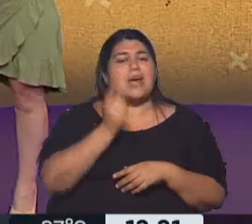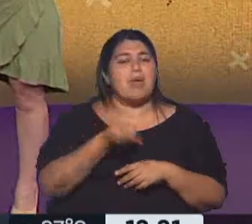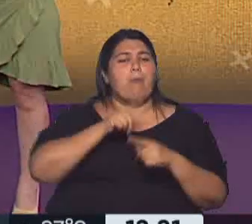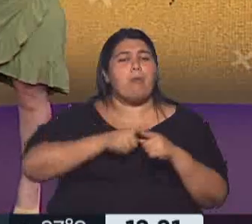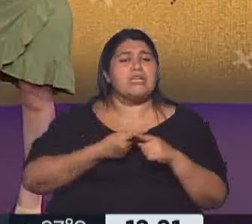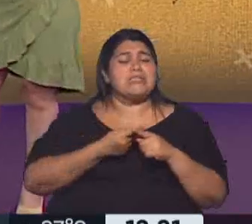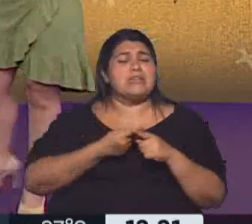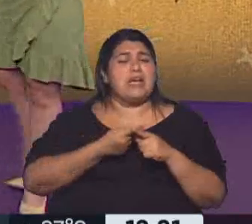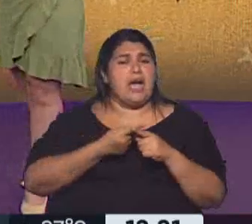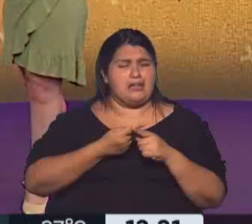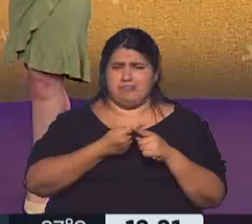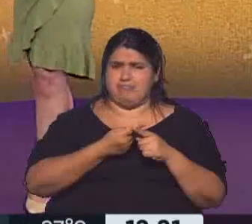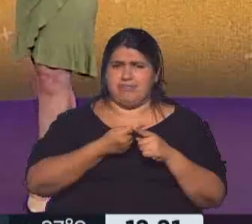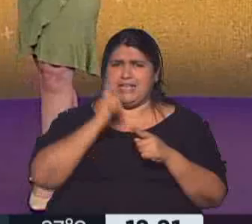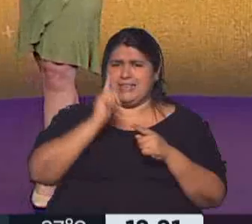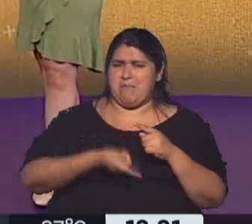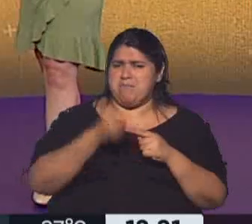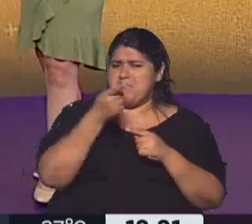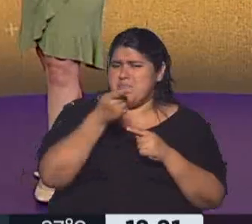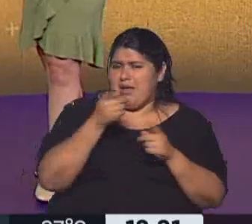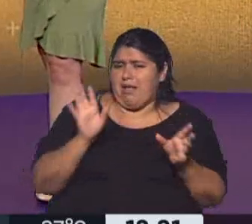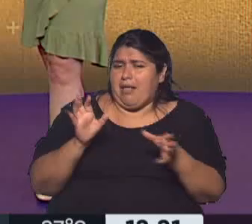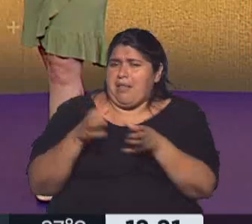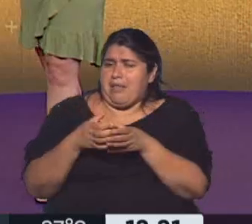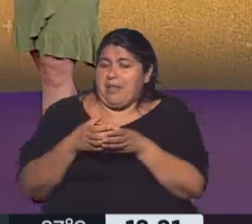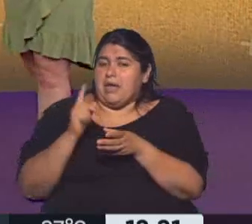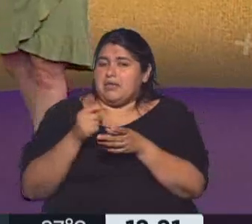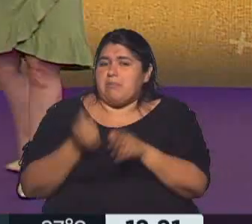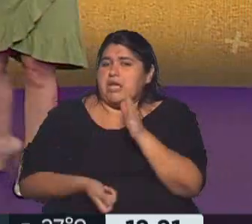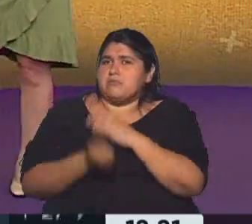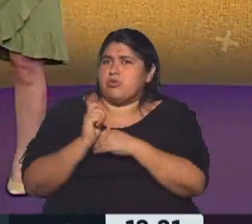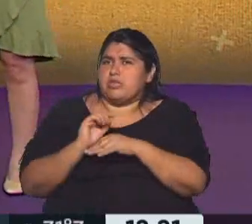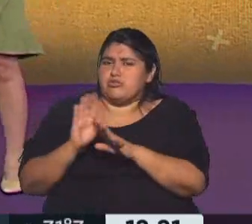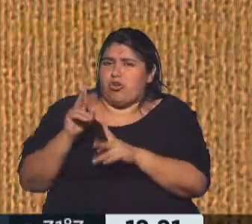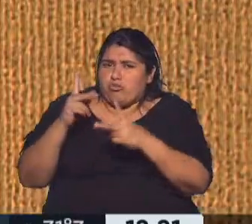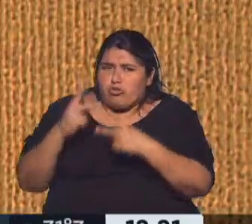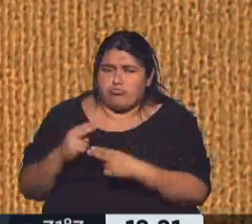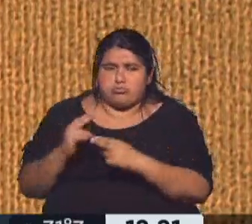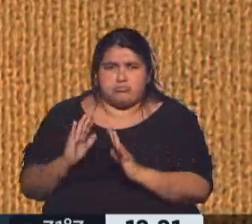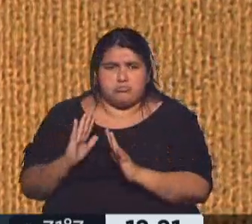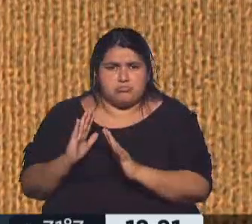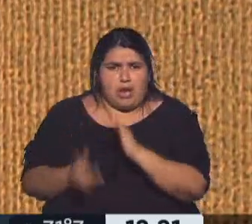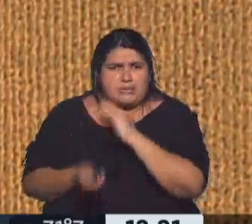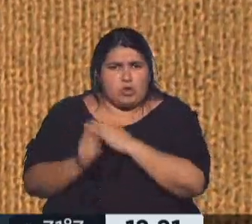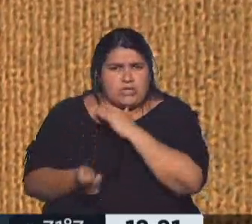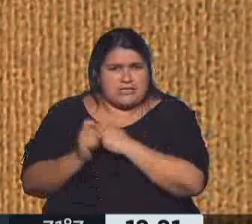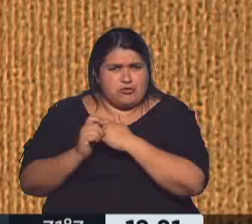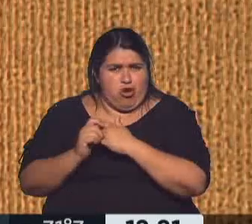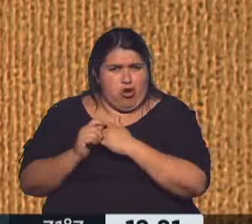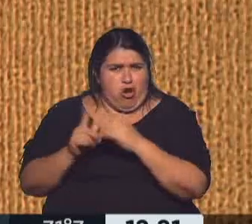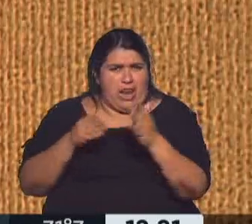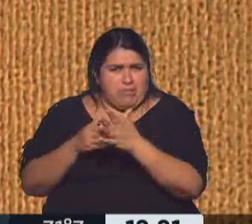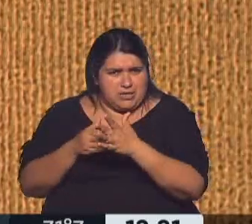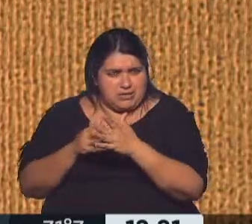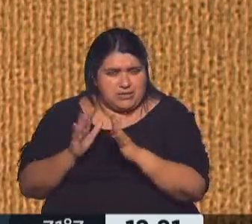política monetaria, un sector financiero interno pequeño y una base exportadora estrecha. Entonces uno dice, pará, el programa, porque yo